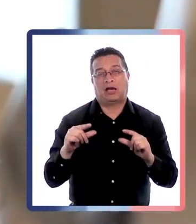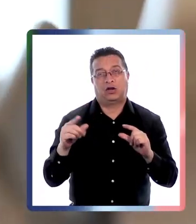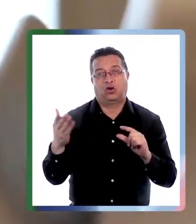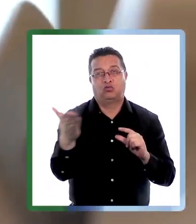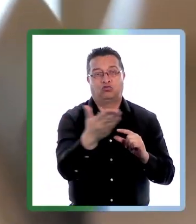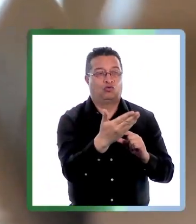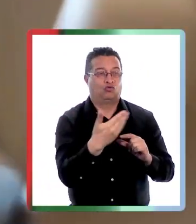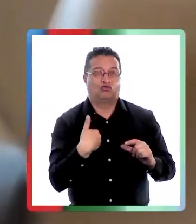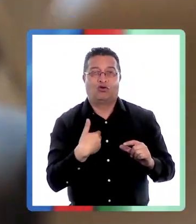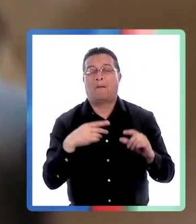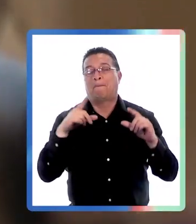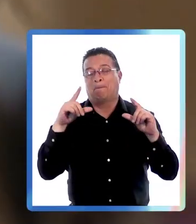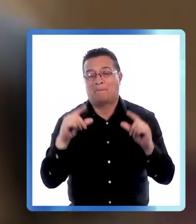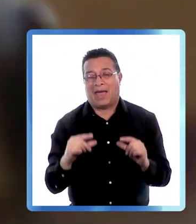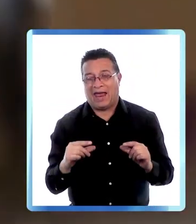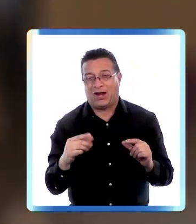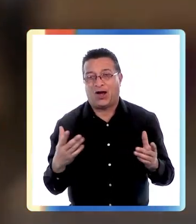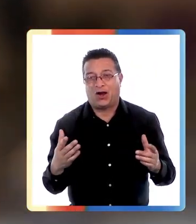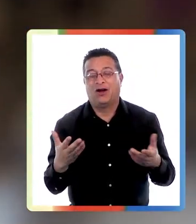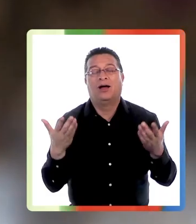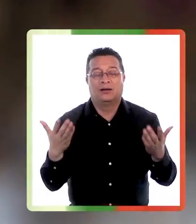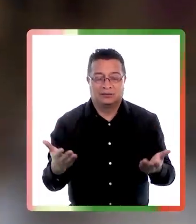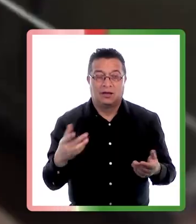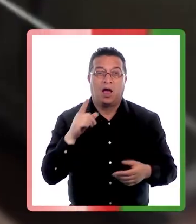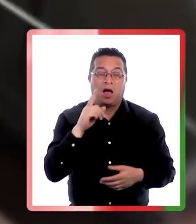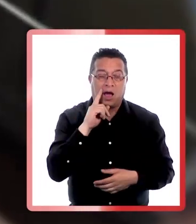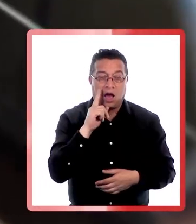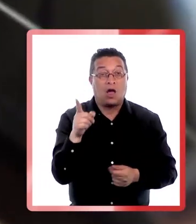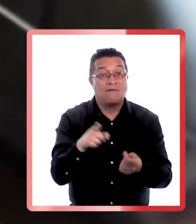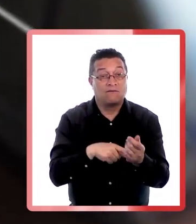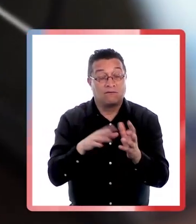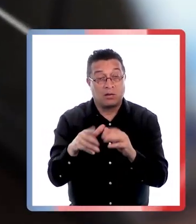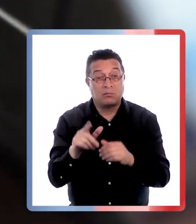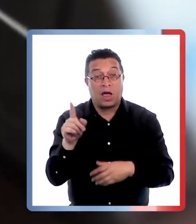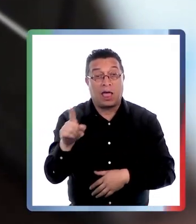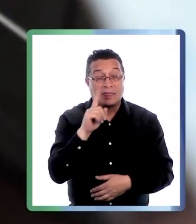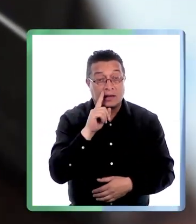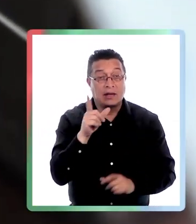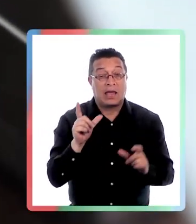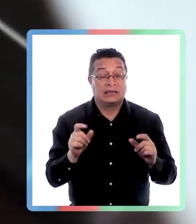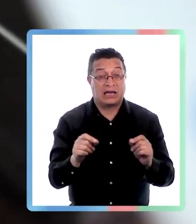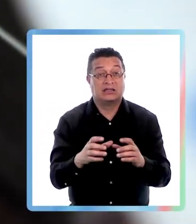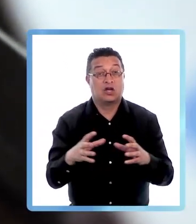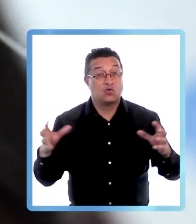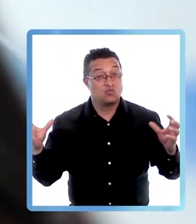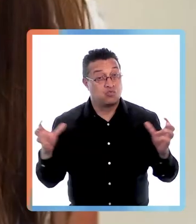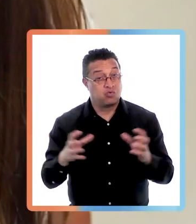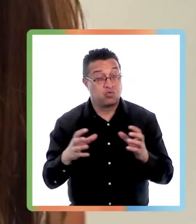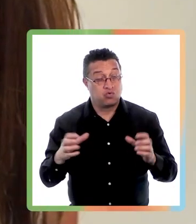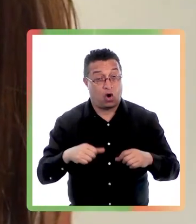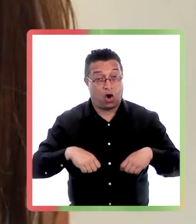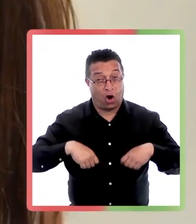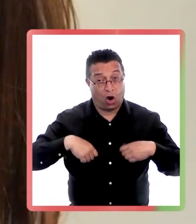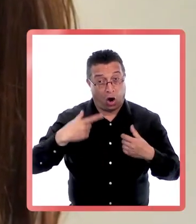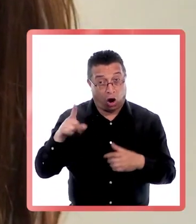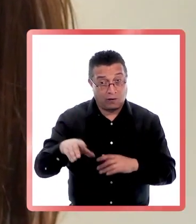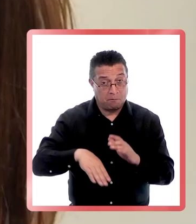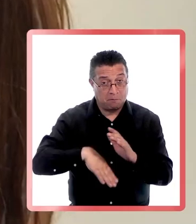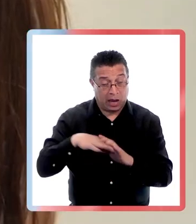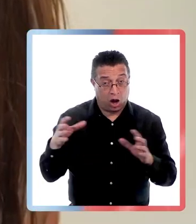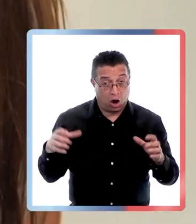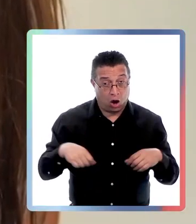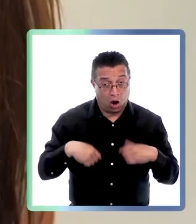perdiendo fuerza. Pero ahora, si hay un antecedente de una familiar que haya tenido un cáncer extremadamente